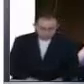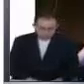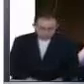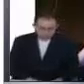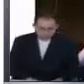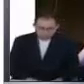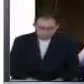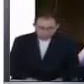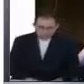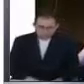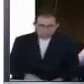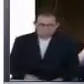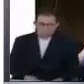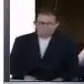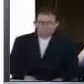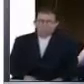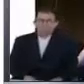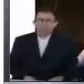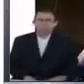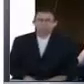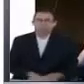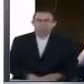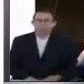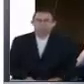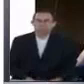Ok, entiendo. Te vas a explicar ahora,